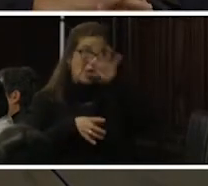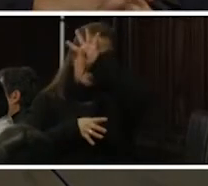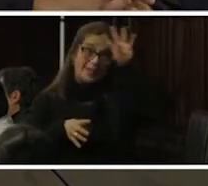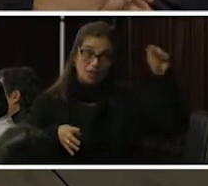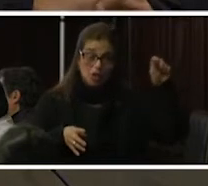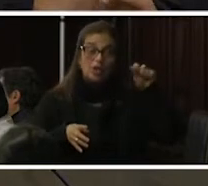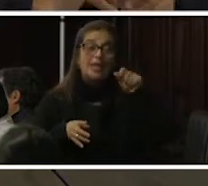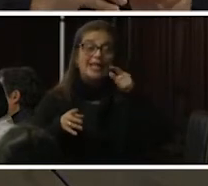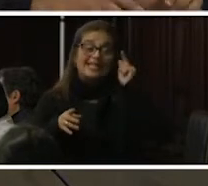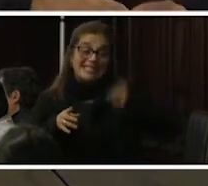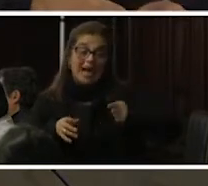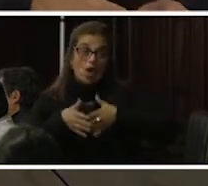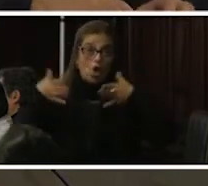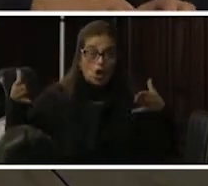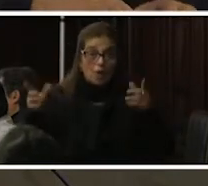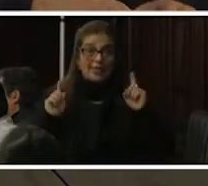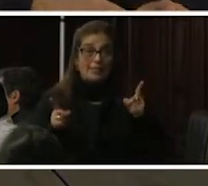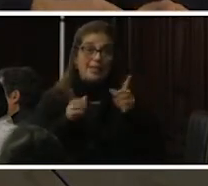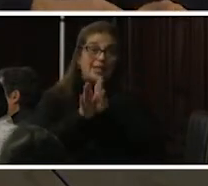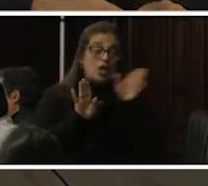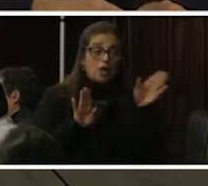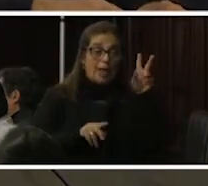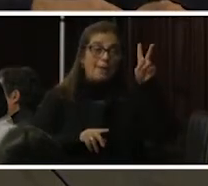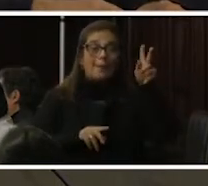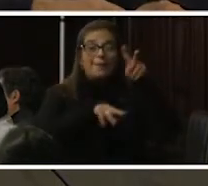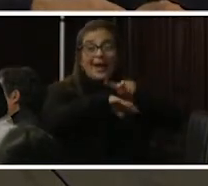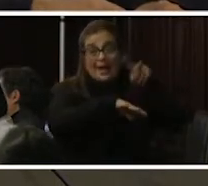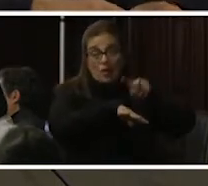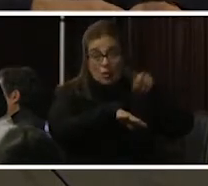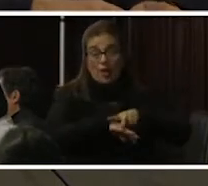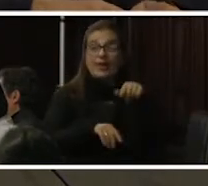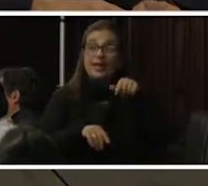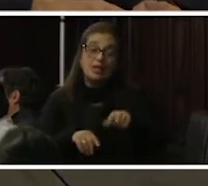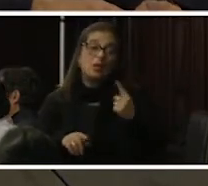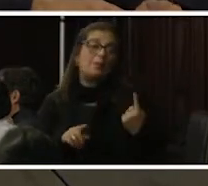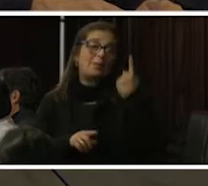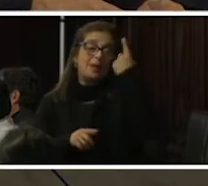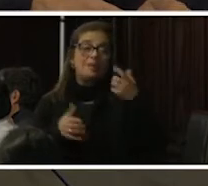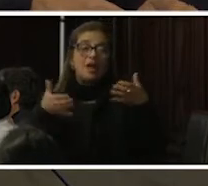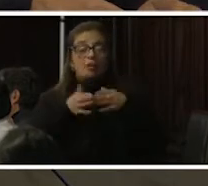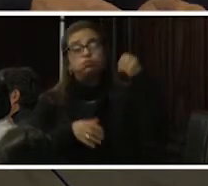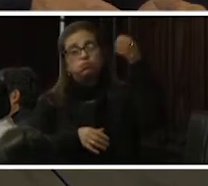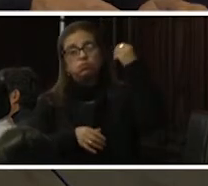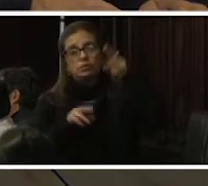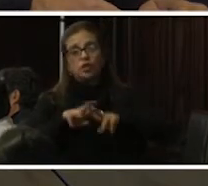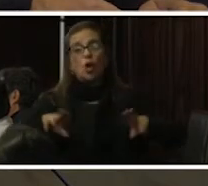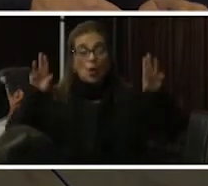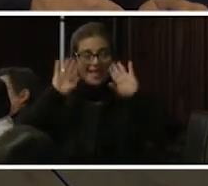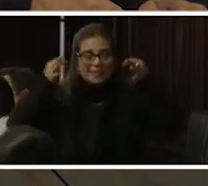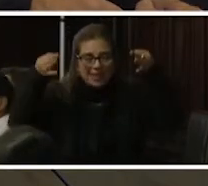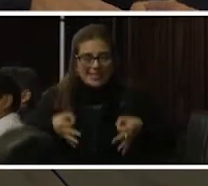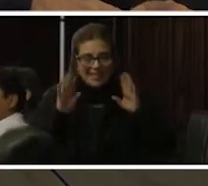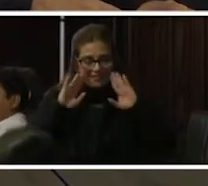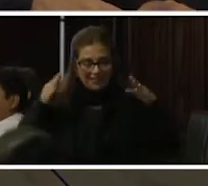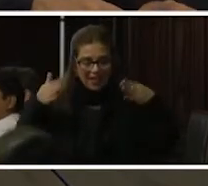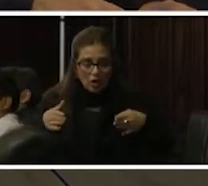el Gran Chaco y la región oriental de Paraguay, primer documento emitido por un órgano de Naciones Unidas que trata específicamente sobre